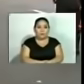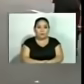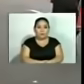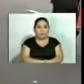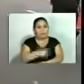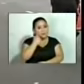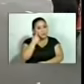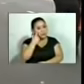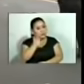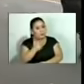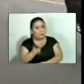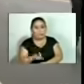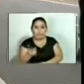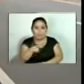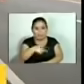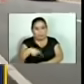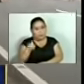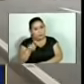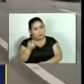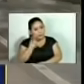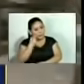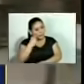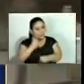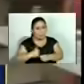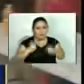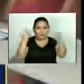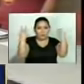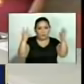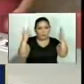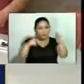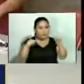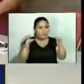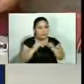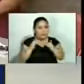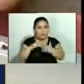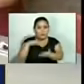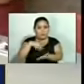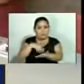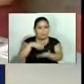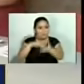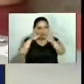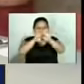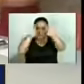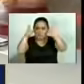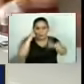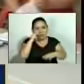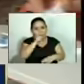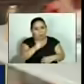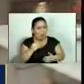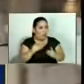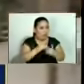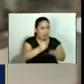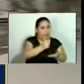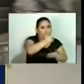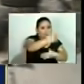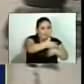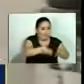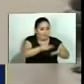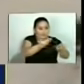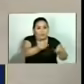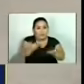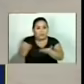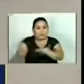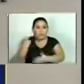Algo que fue muy aplaudido por los elementos de seguridad, pero también por la población en general, que también se les entregó una caja con